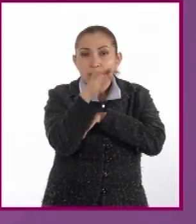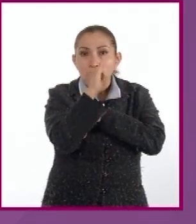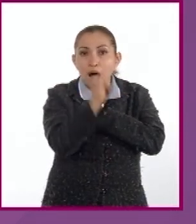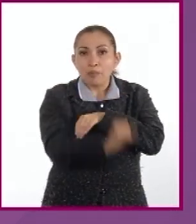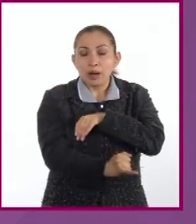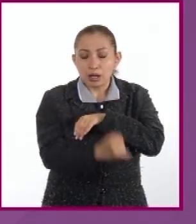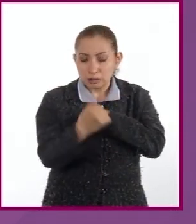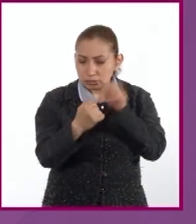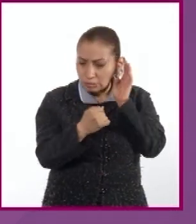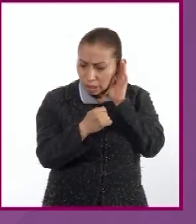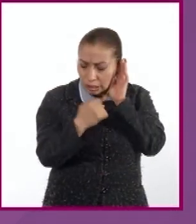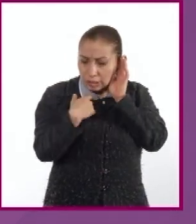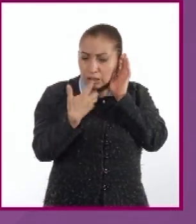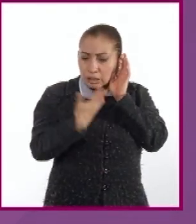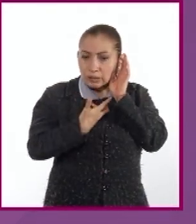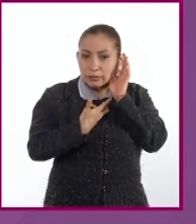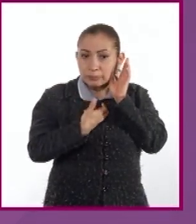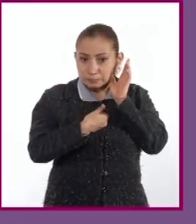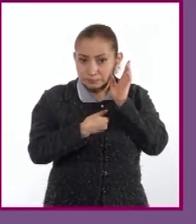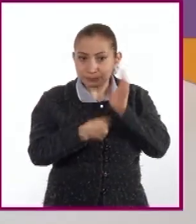mucho tiempo.